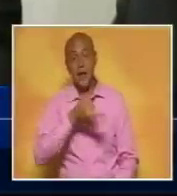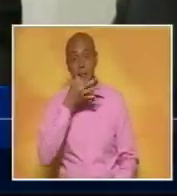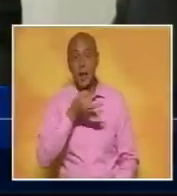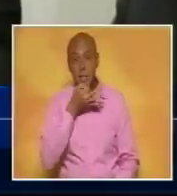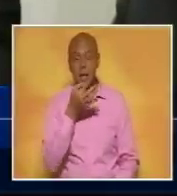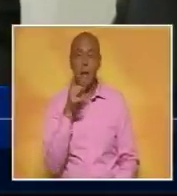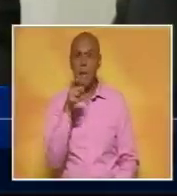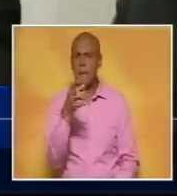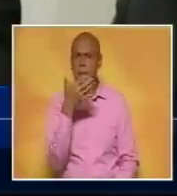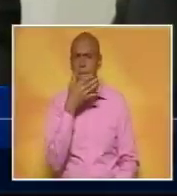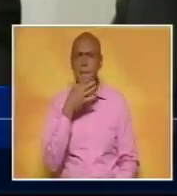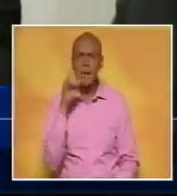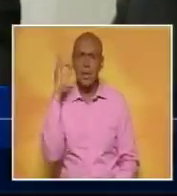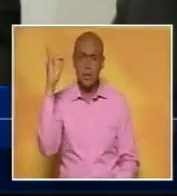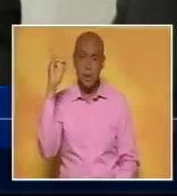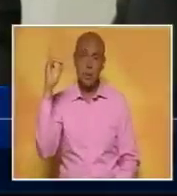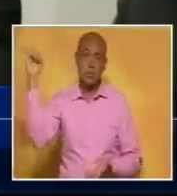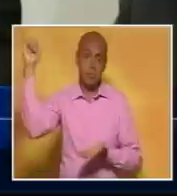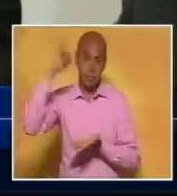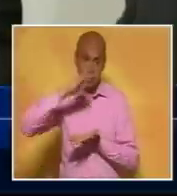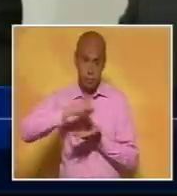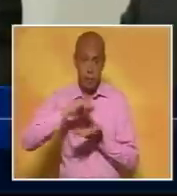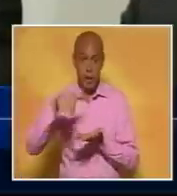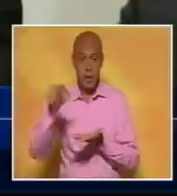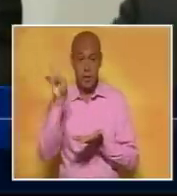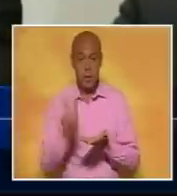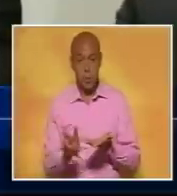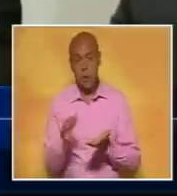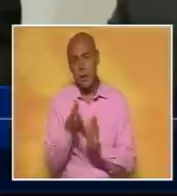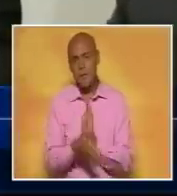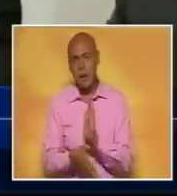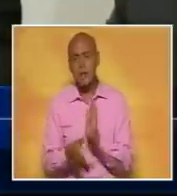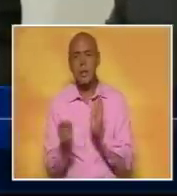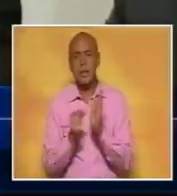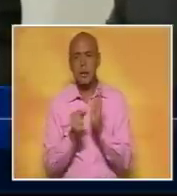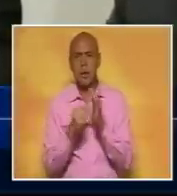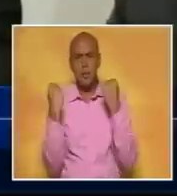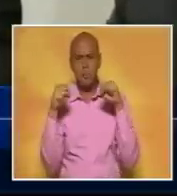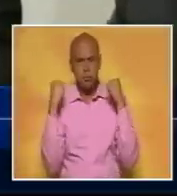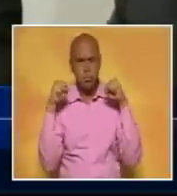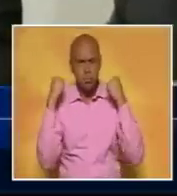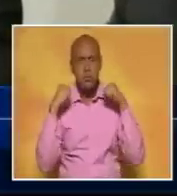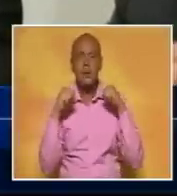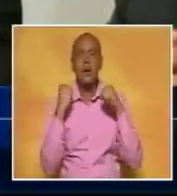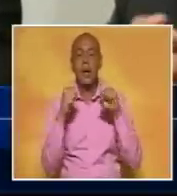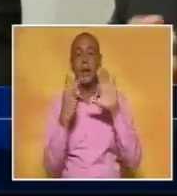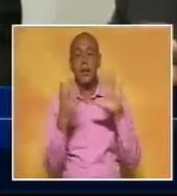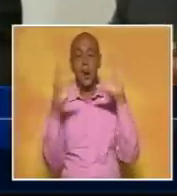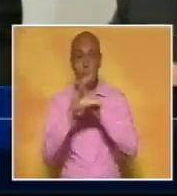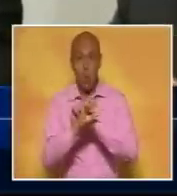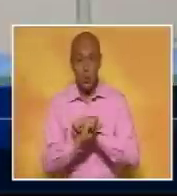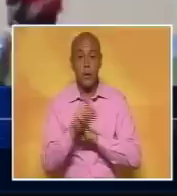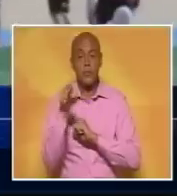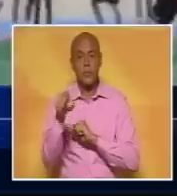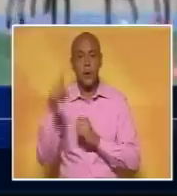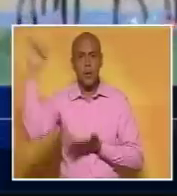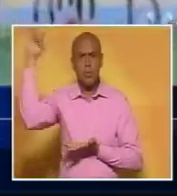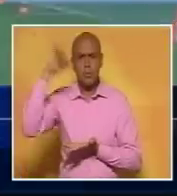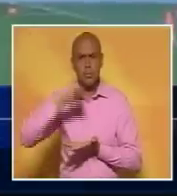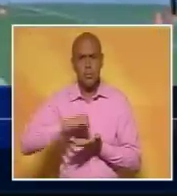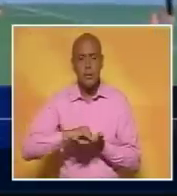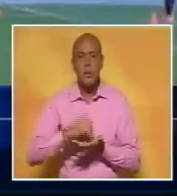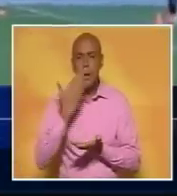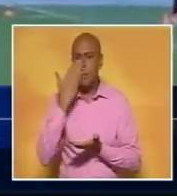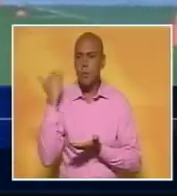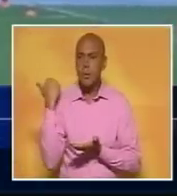arribó hace minutos al país y realizará su primer entrenamiento a las 7 de la noche. La última vez que la Vinotinto pisó suelo capitalino fue el 6 de septiembre